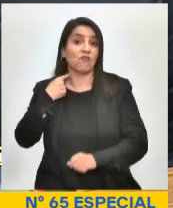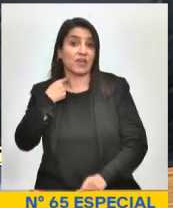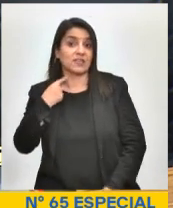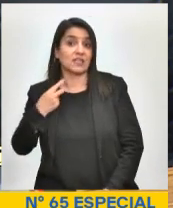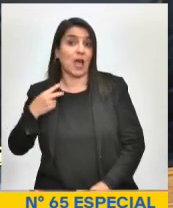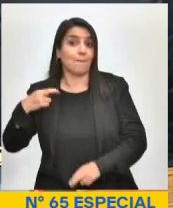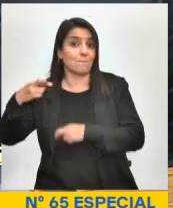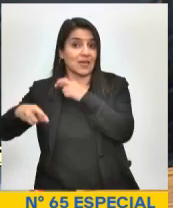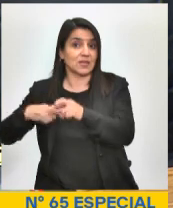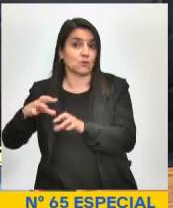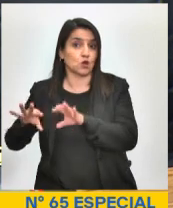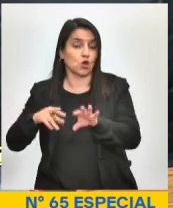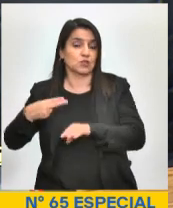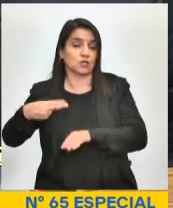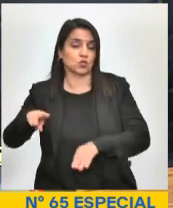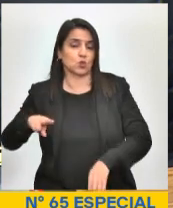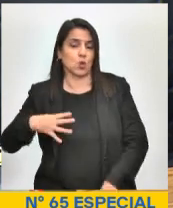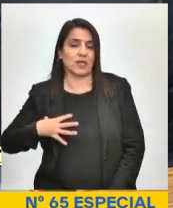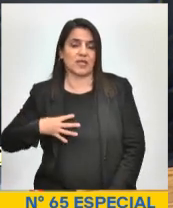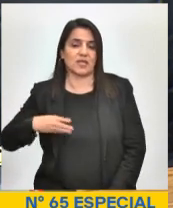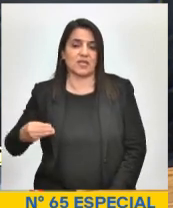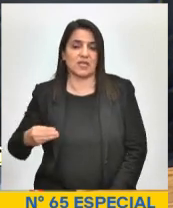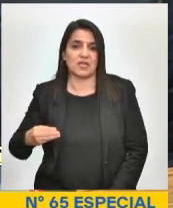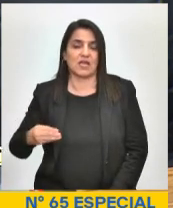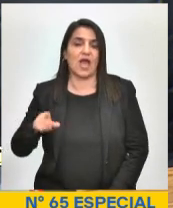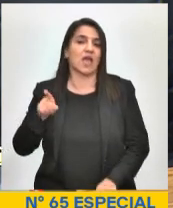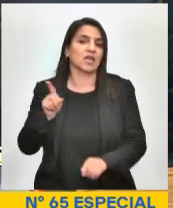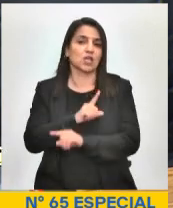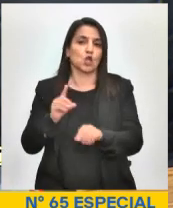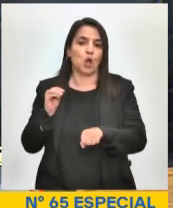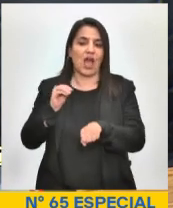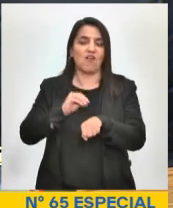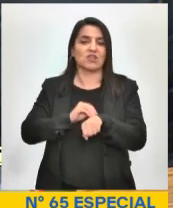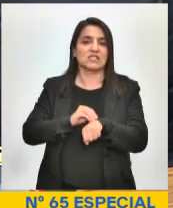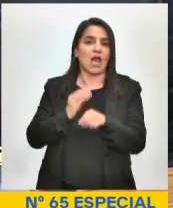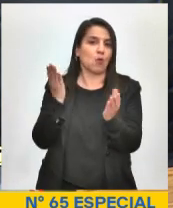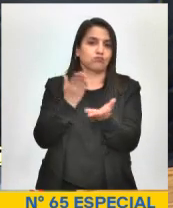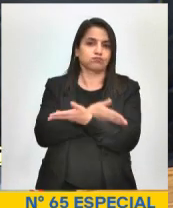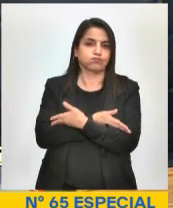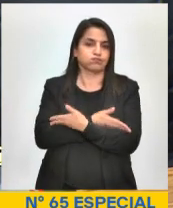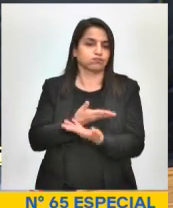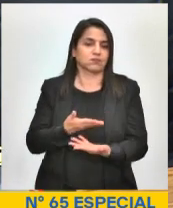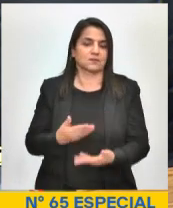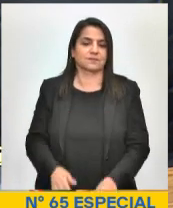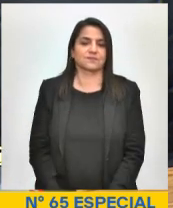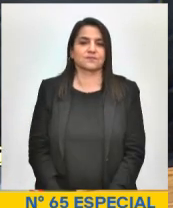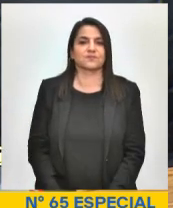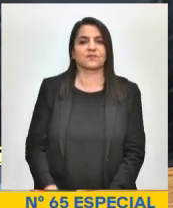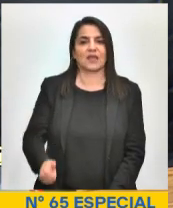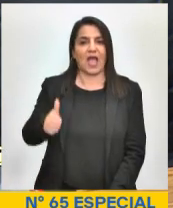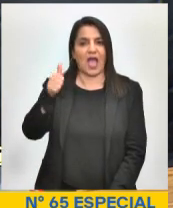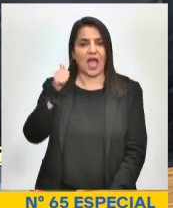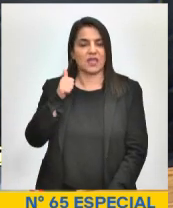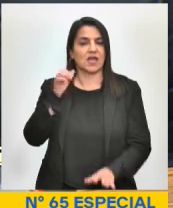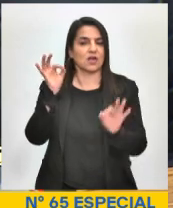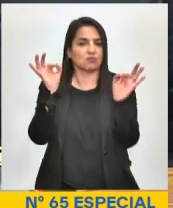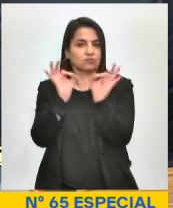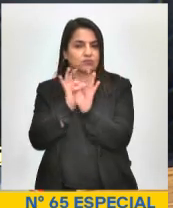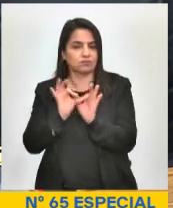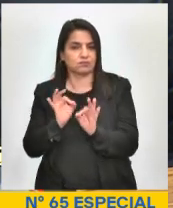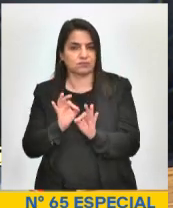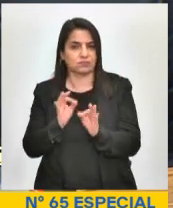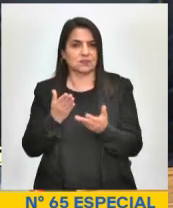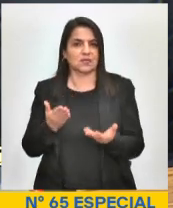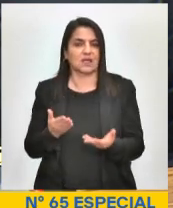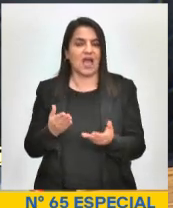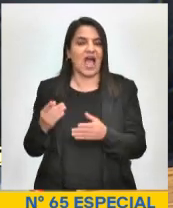hija y no manifestar la inhabilidad en una causa con interés patrimonial. Las alegaciones realizadas el día de ayer no pueden dejar de analizarse si